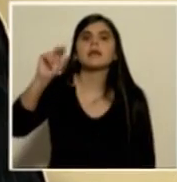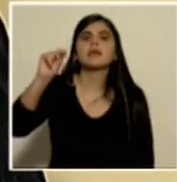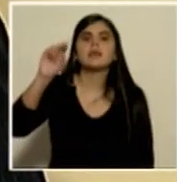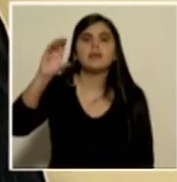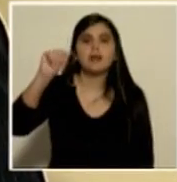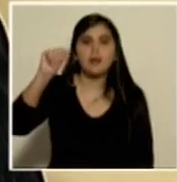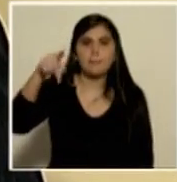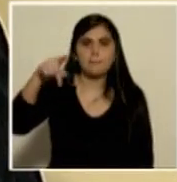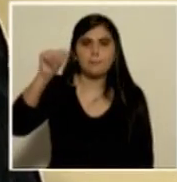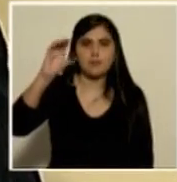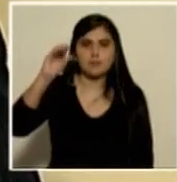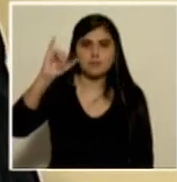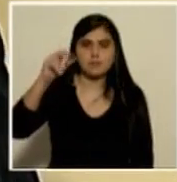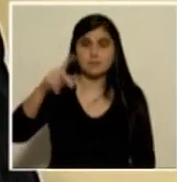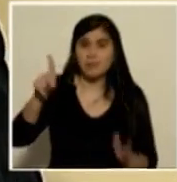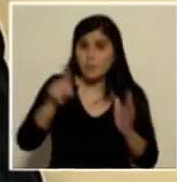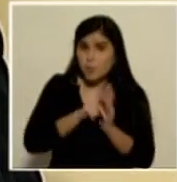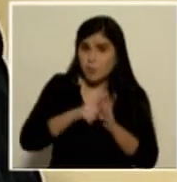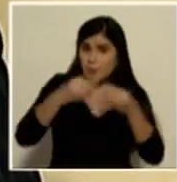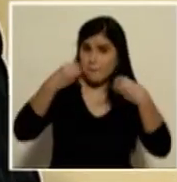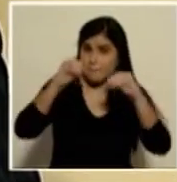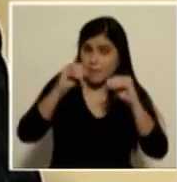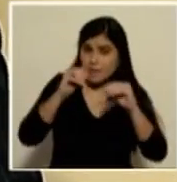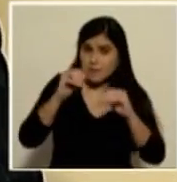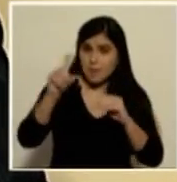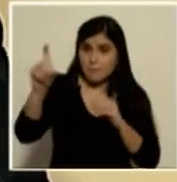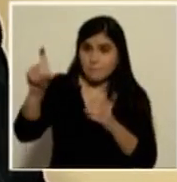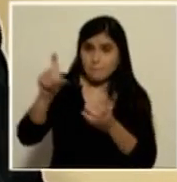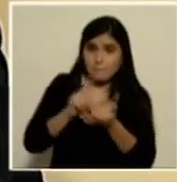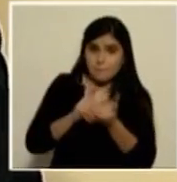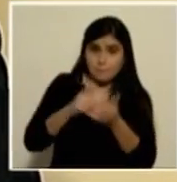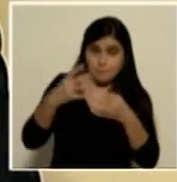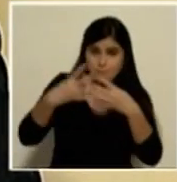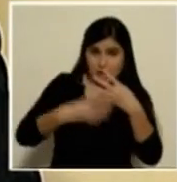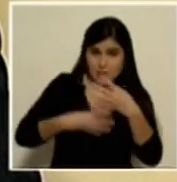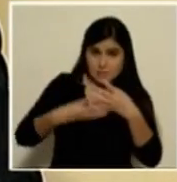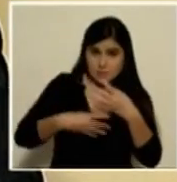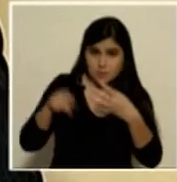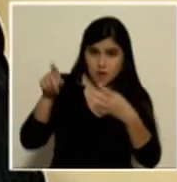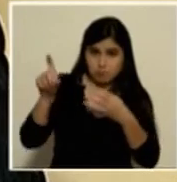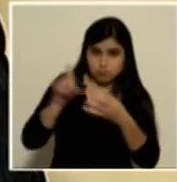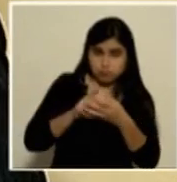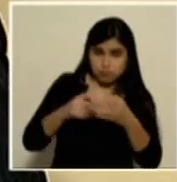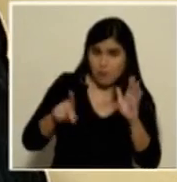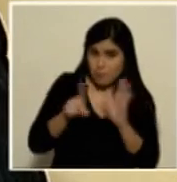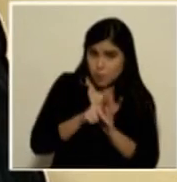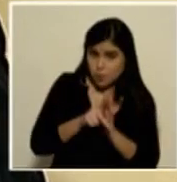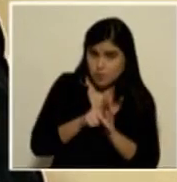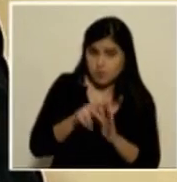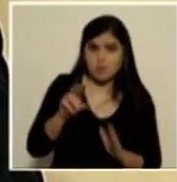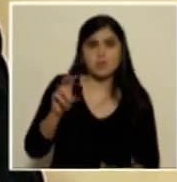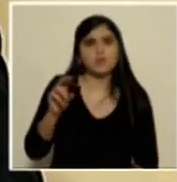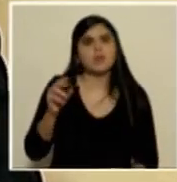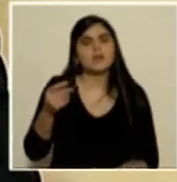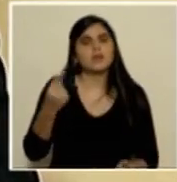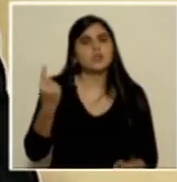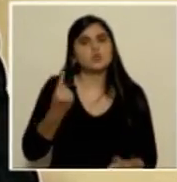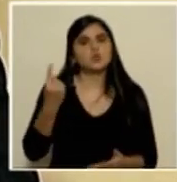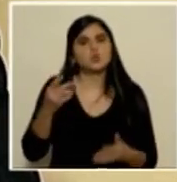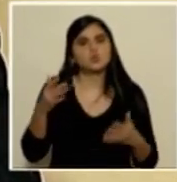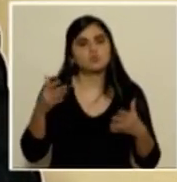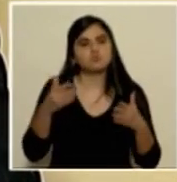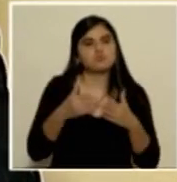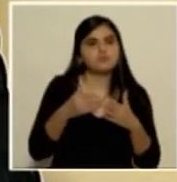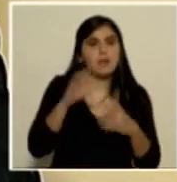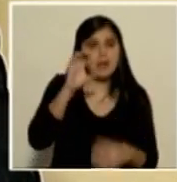la venta de plasma, en realidad eso acá, al menos sería a nivel privado, a nivel de, obviamente, de la Caja Costarricense de Seguro Social, no hay